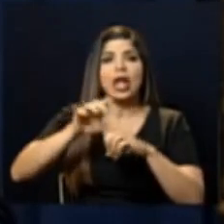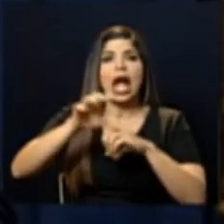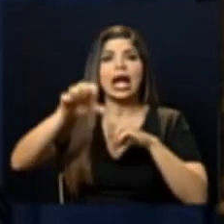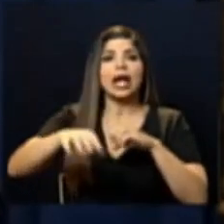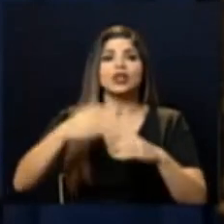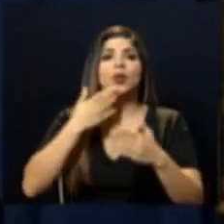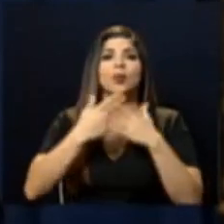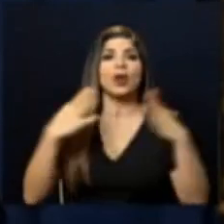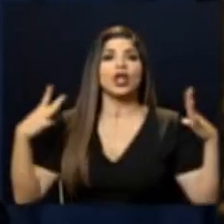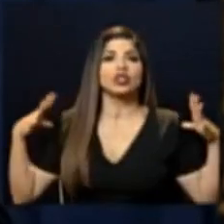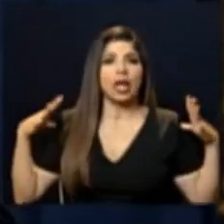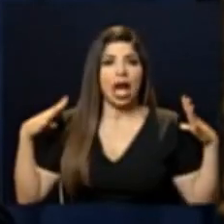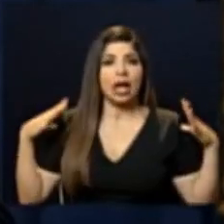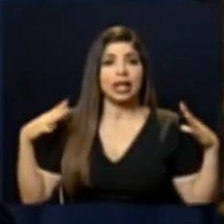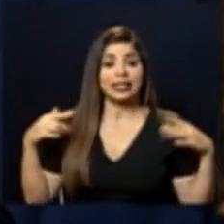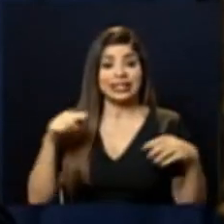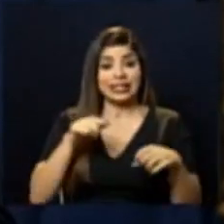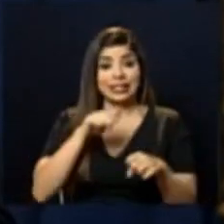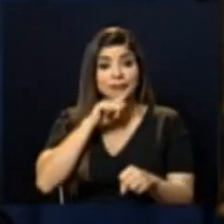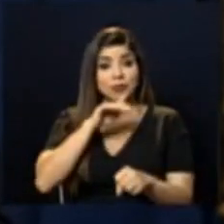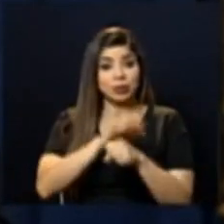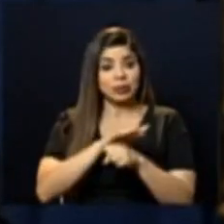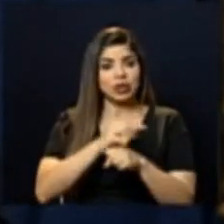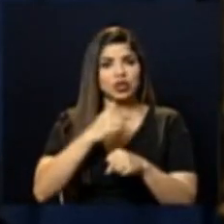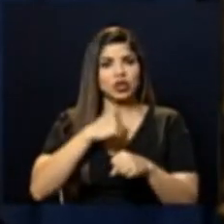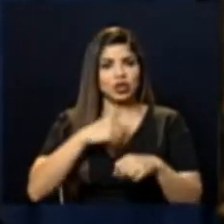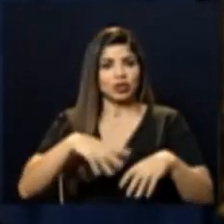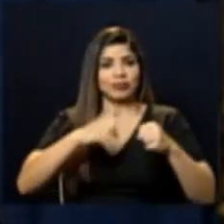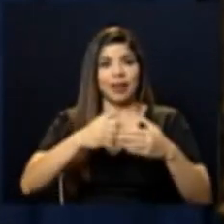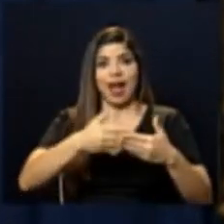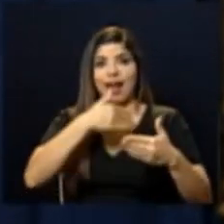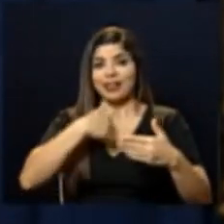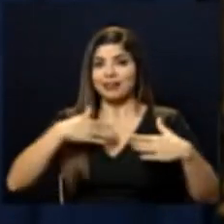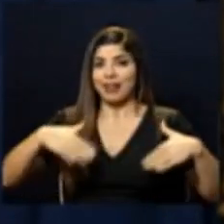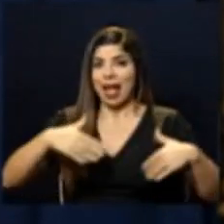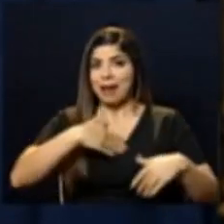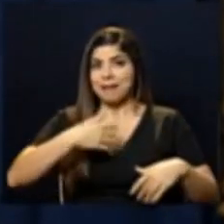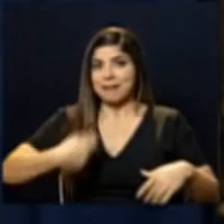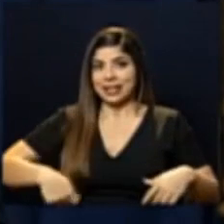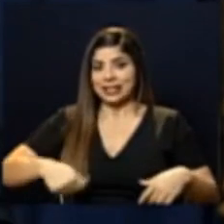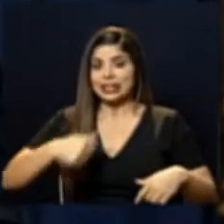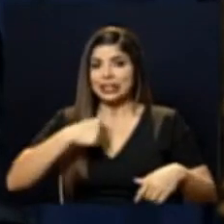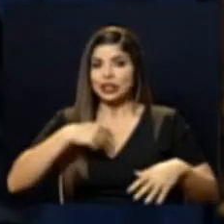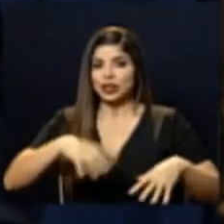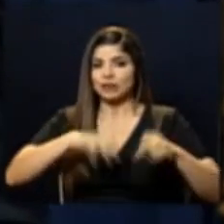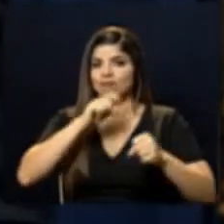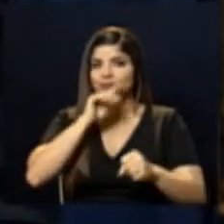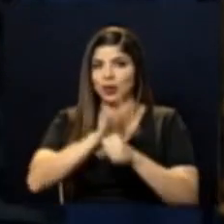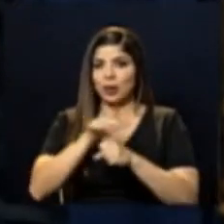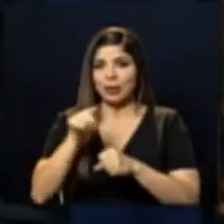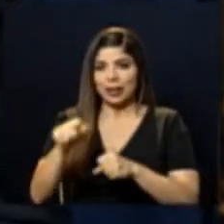Aires, compromiso que adquirí antes de ser electo como presidente de la República.